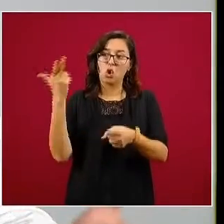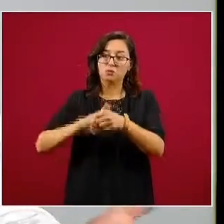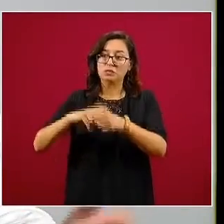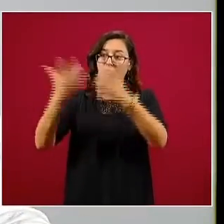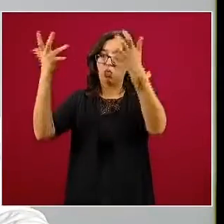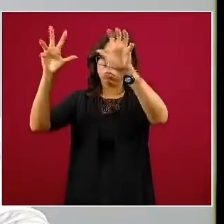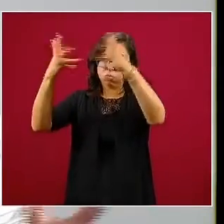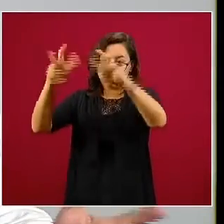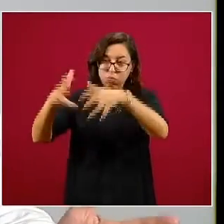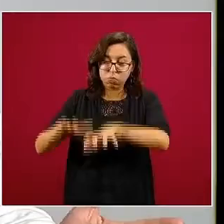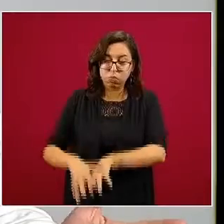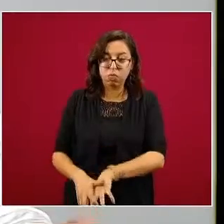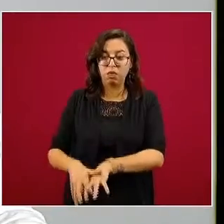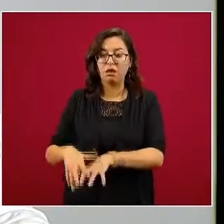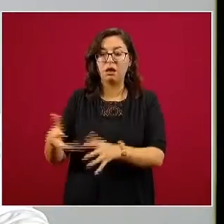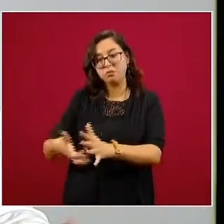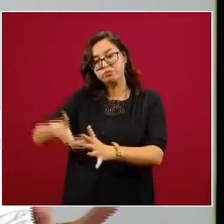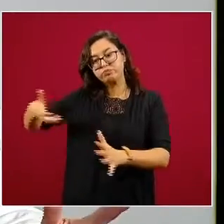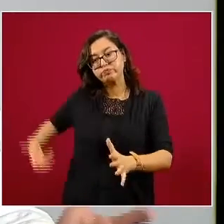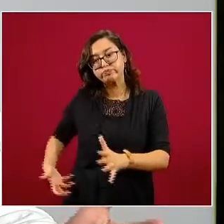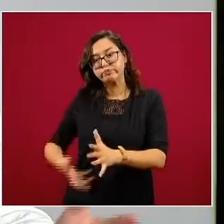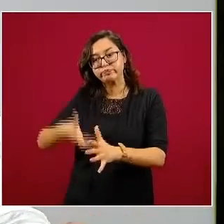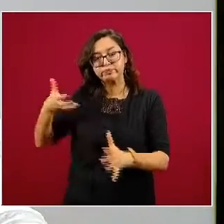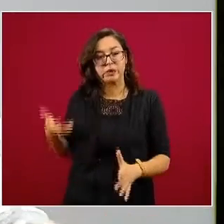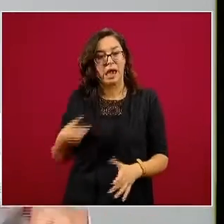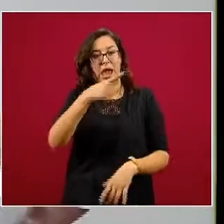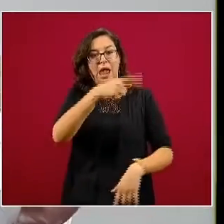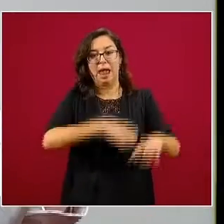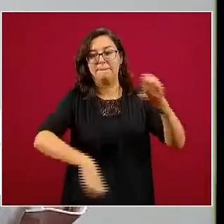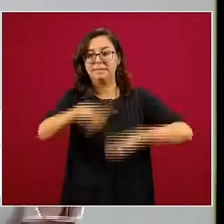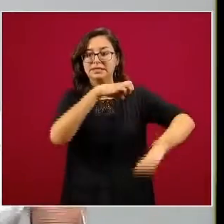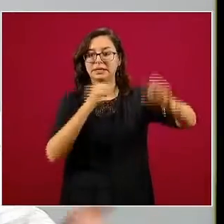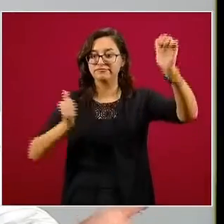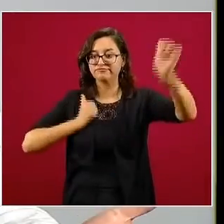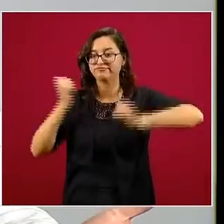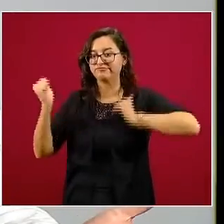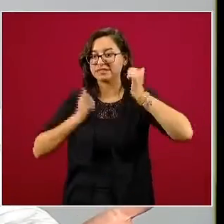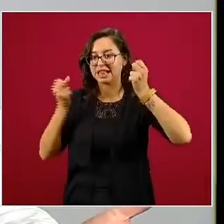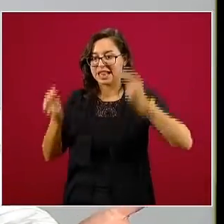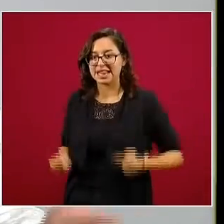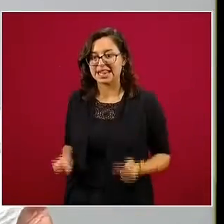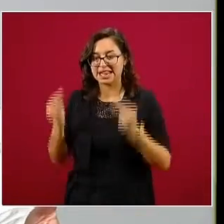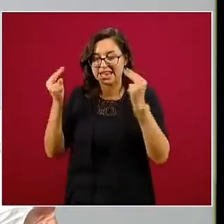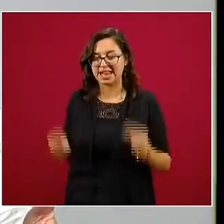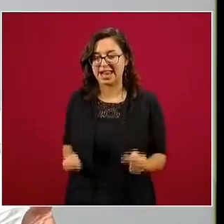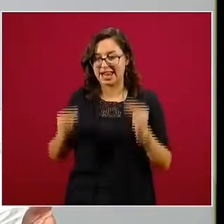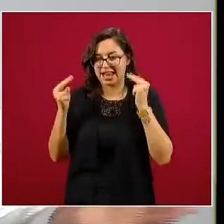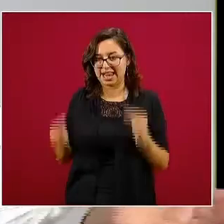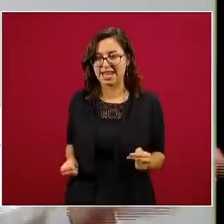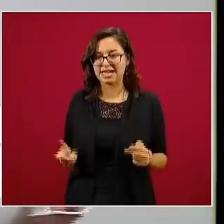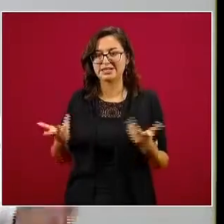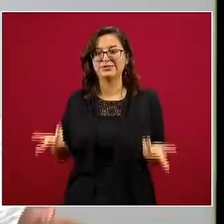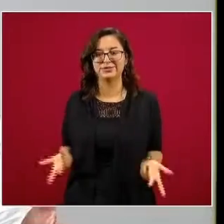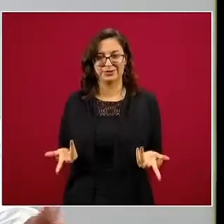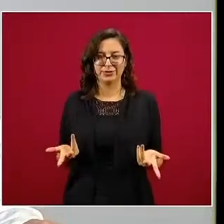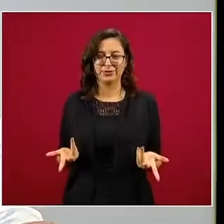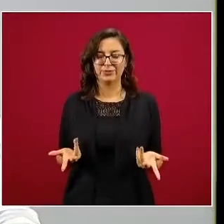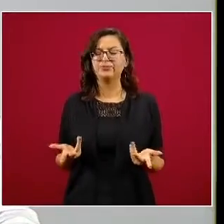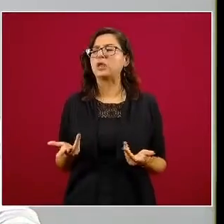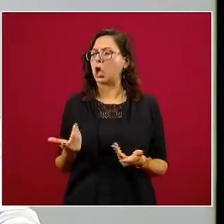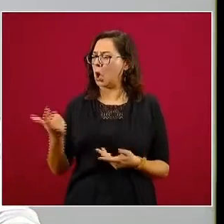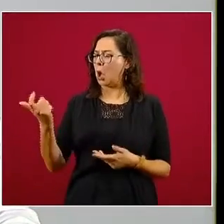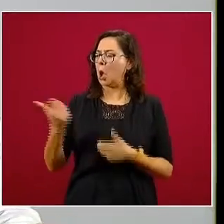para cuándo existe esta disposición o para cuándo tienen ustedes proyectado que Puebla pasará a semáforo